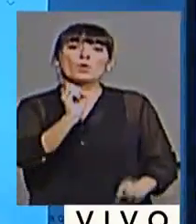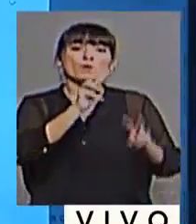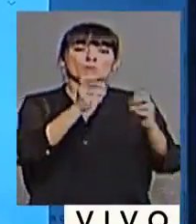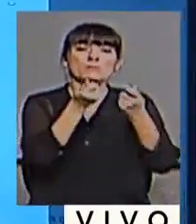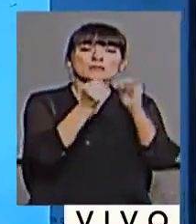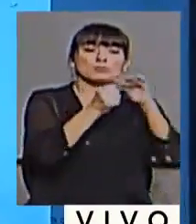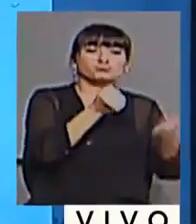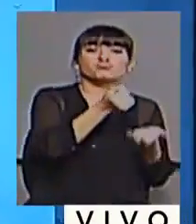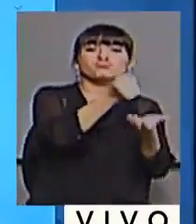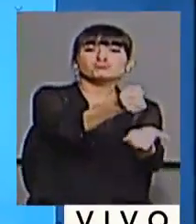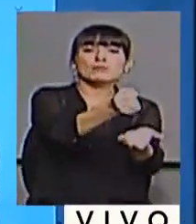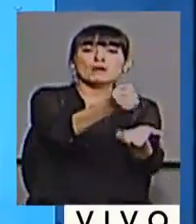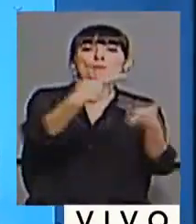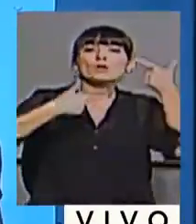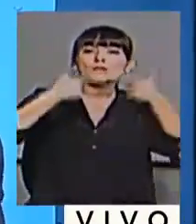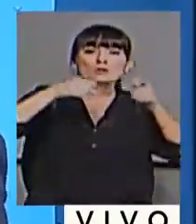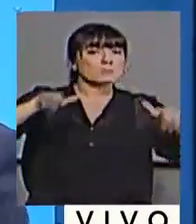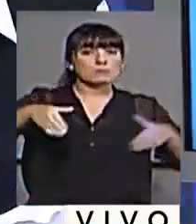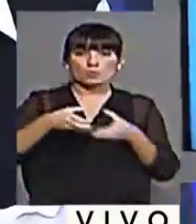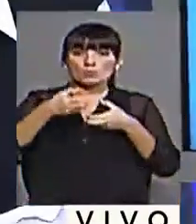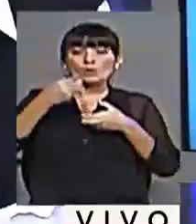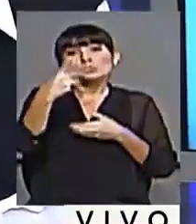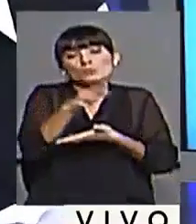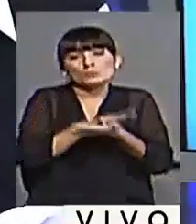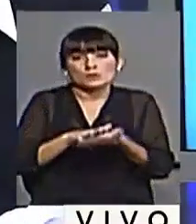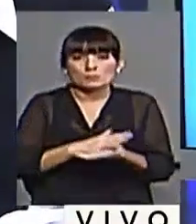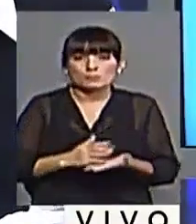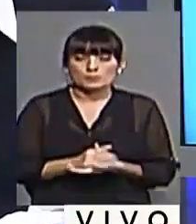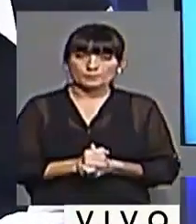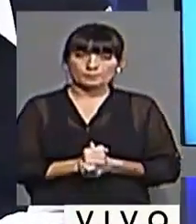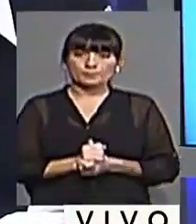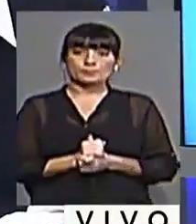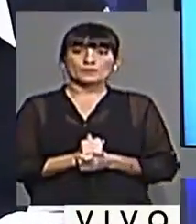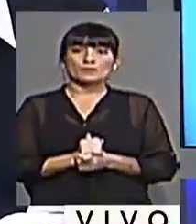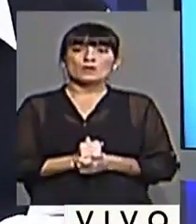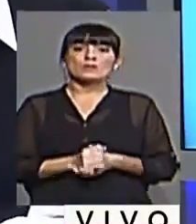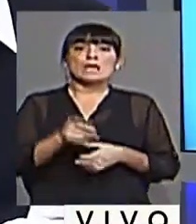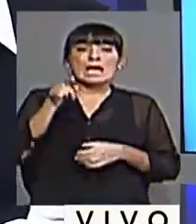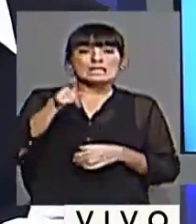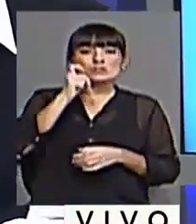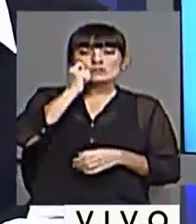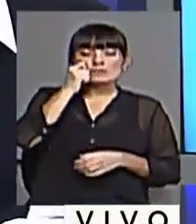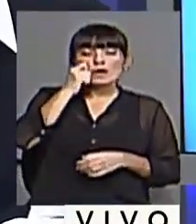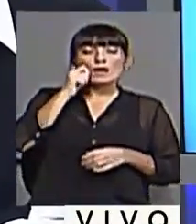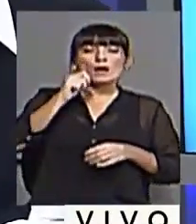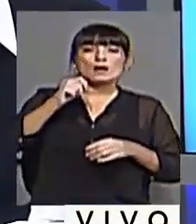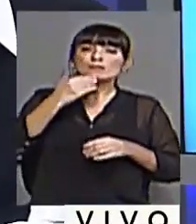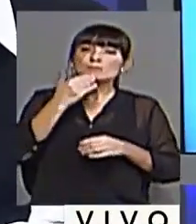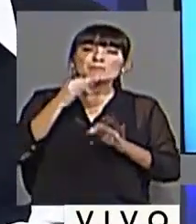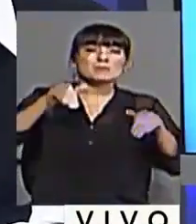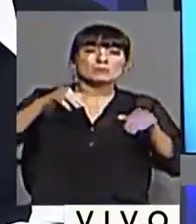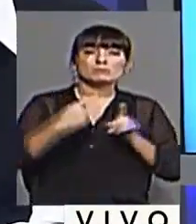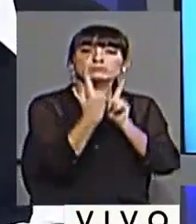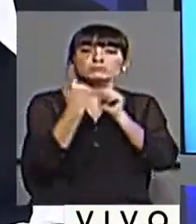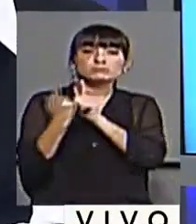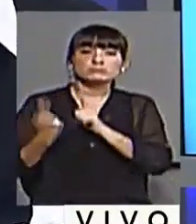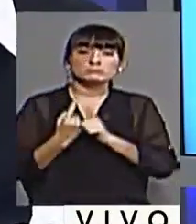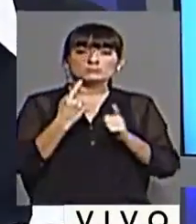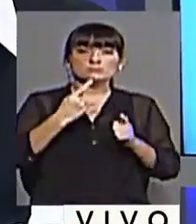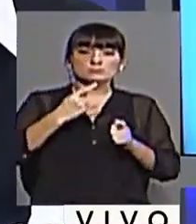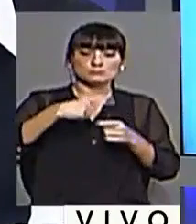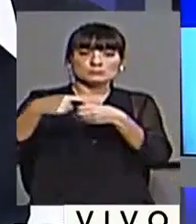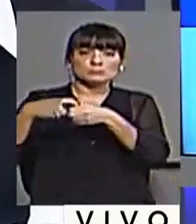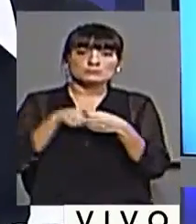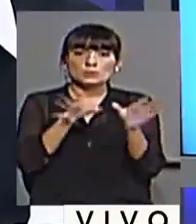política? Y a los mismos partidos, Pablo, y al suyo, por ejemplo. El proceso de refichaje fue un reencuentro también con nuestros militantes y también con la ciudadanía. Y por lo tanto actuamos